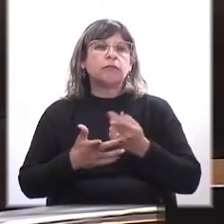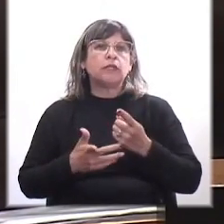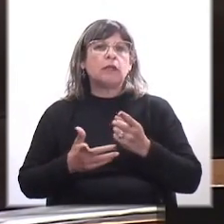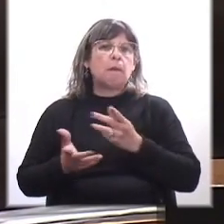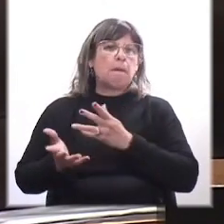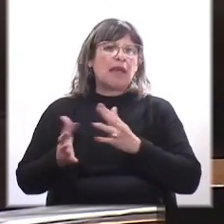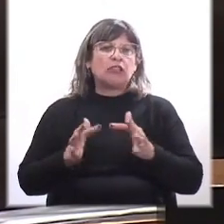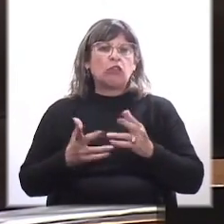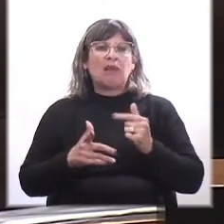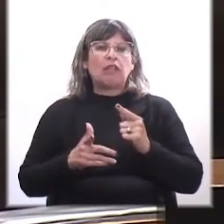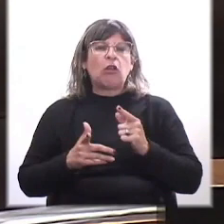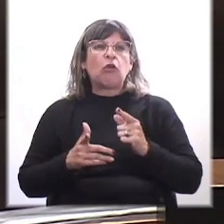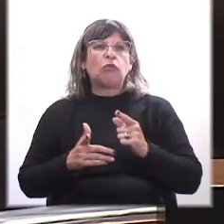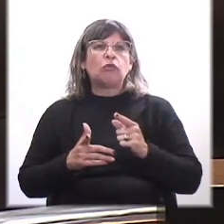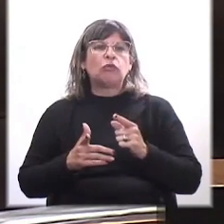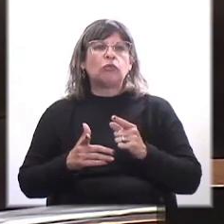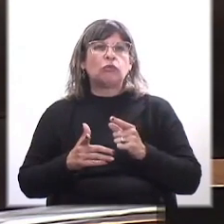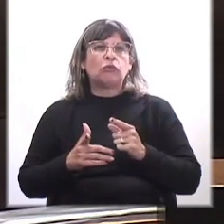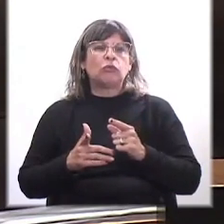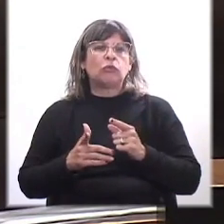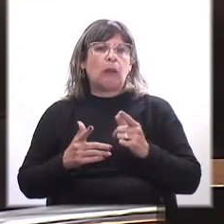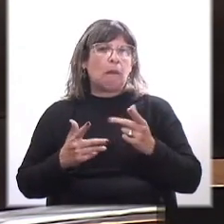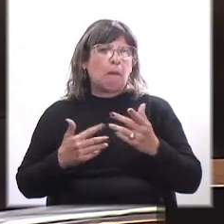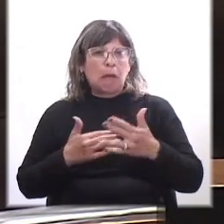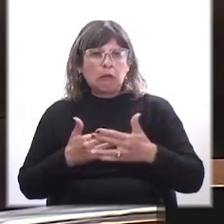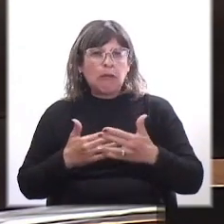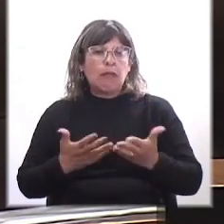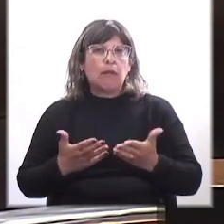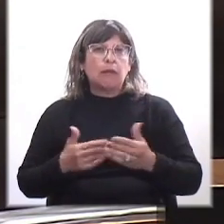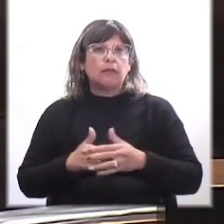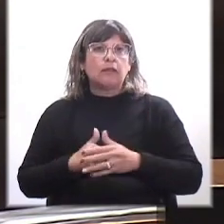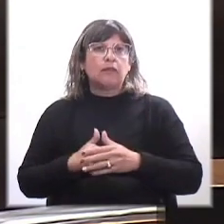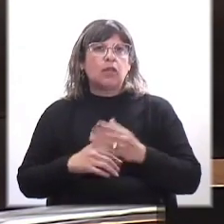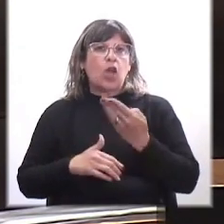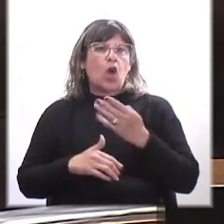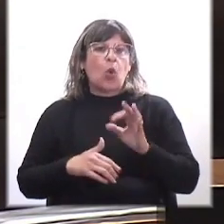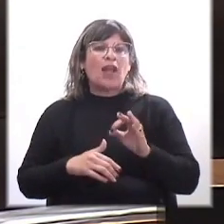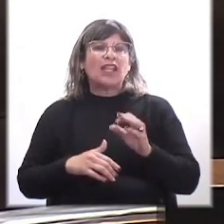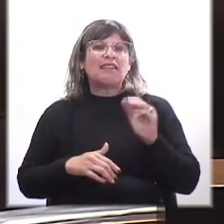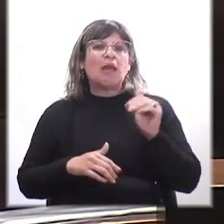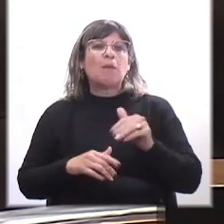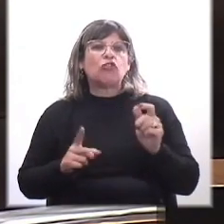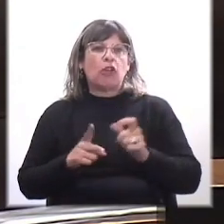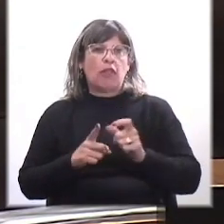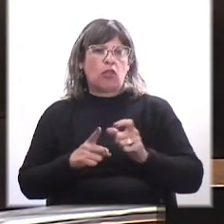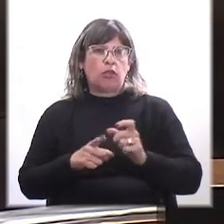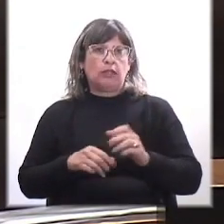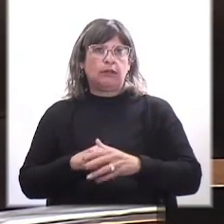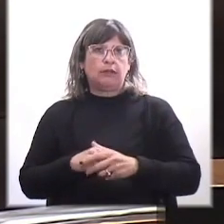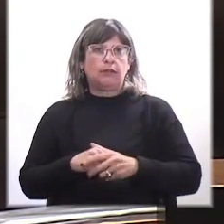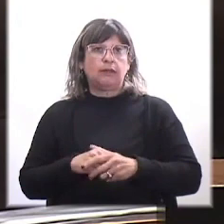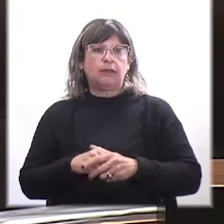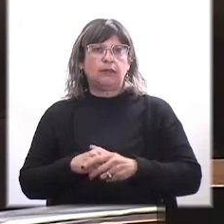rondan aproximadamente los 40 millones de dólares.